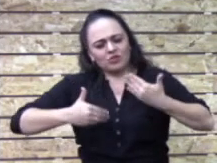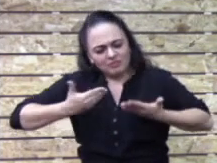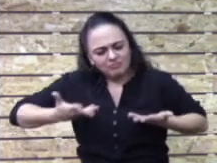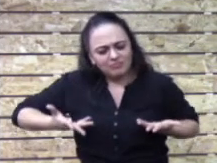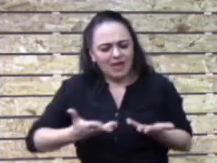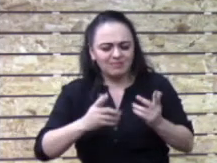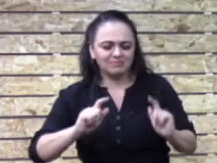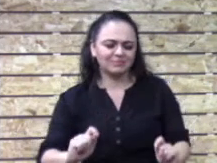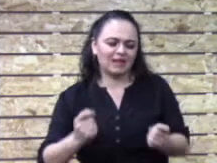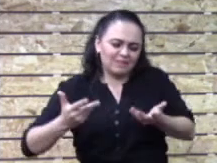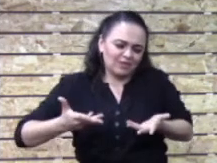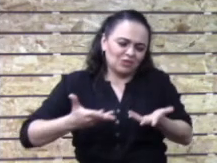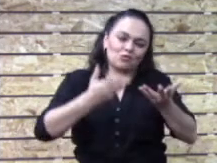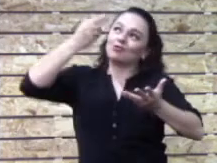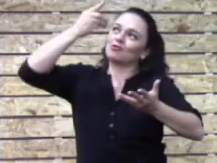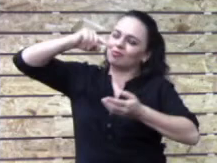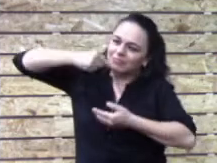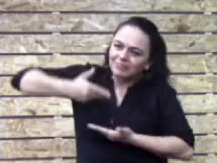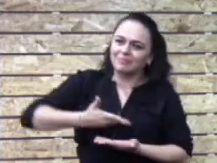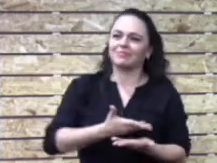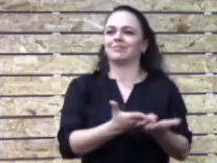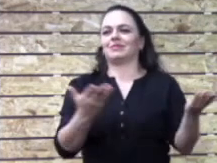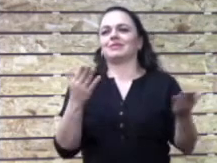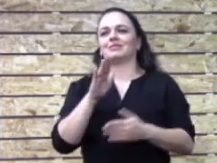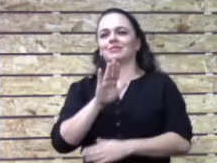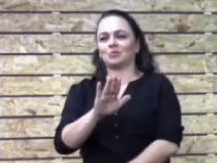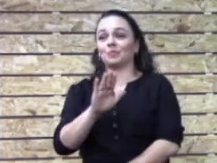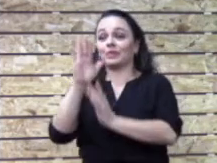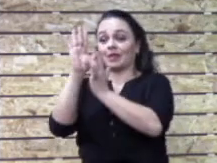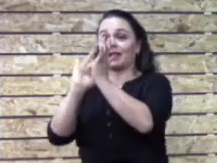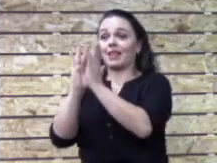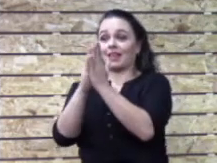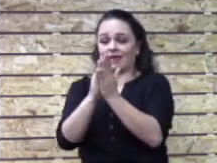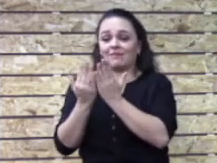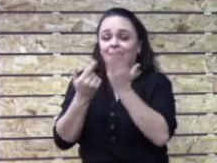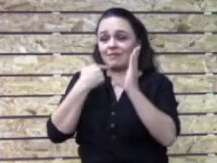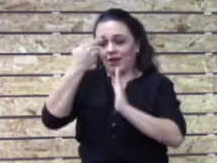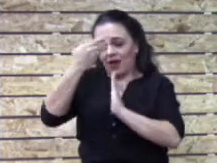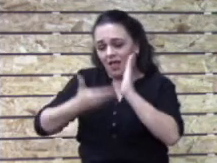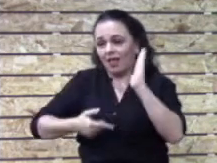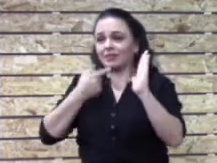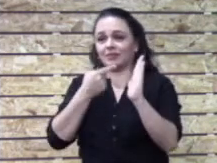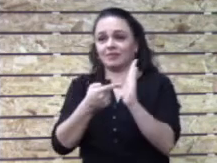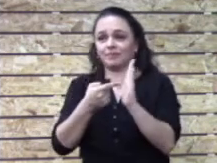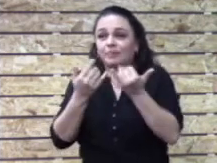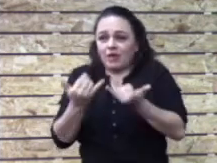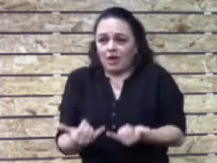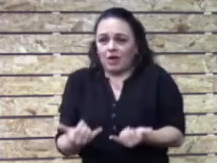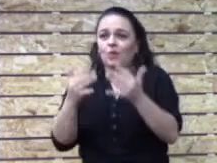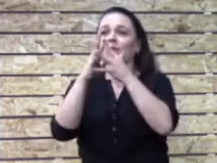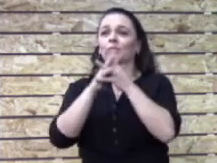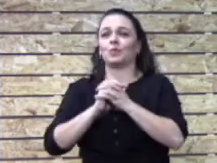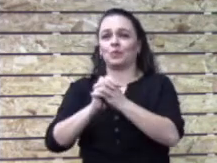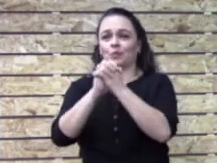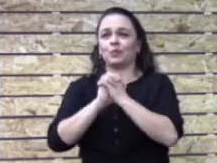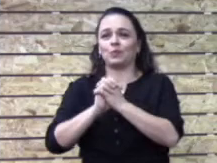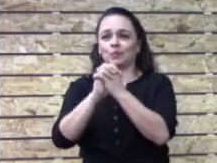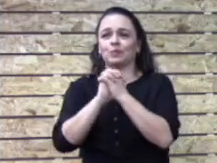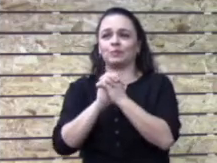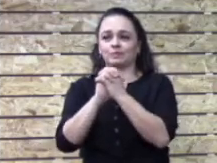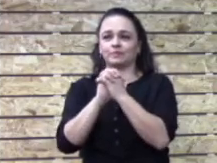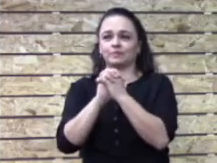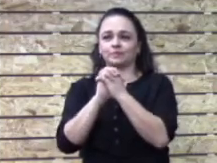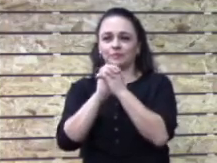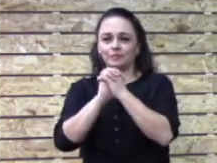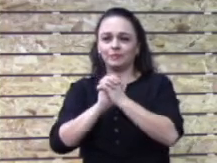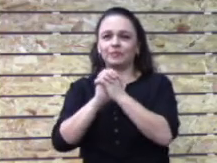salvación. Esta es la palabra del Señor. Acompáñenme a orar por un momento antes de